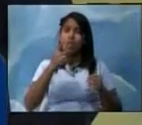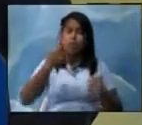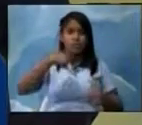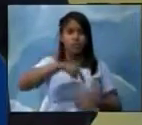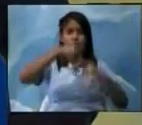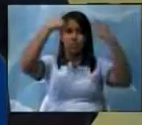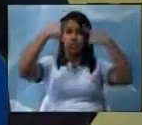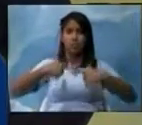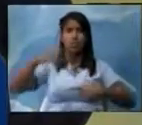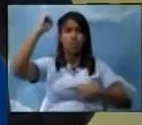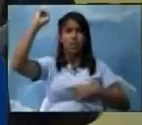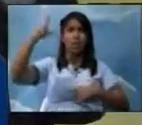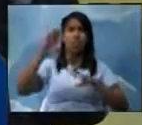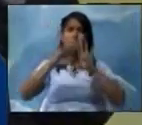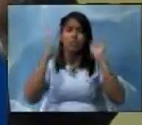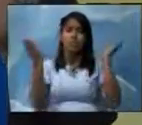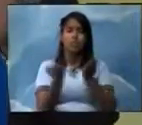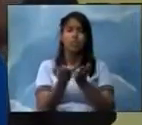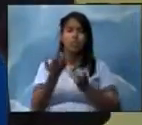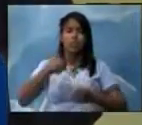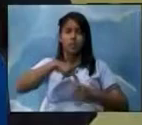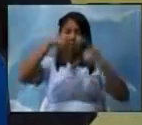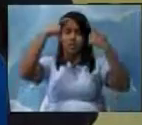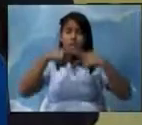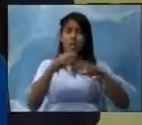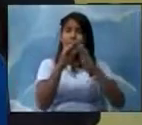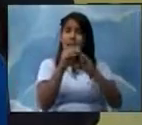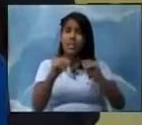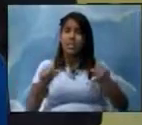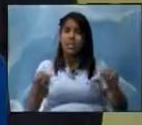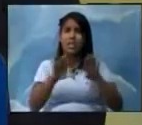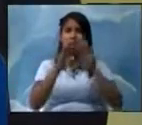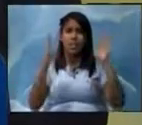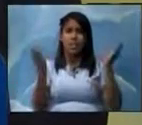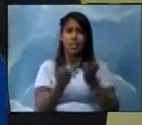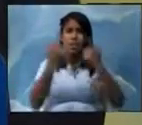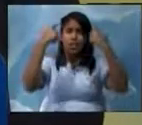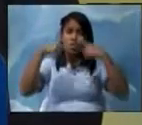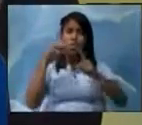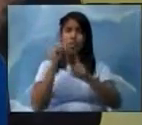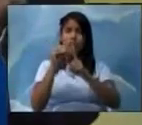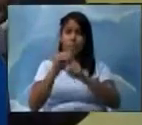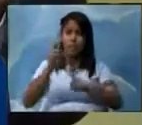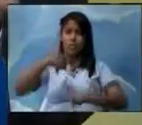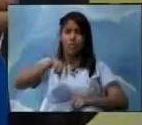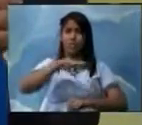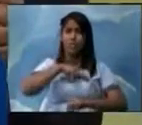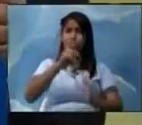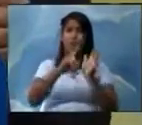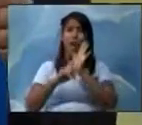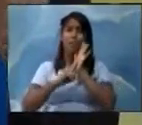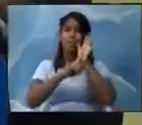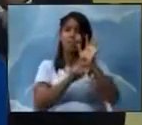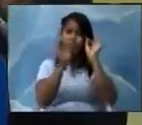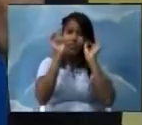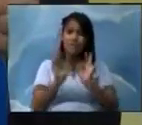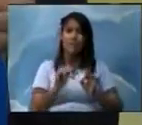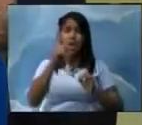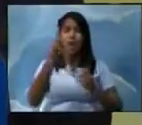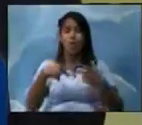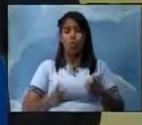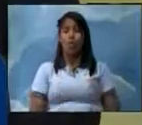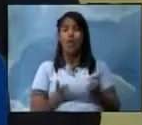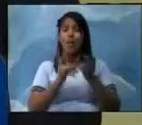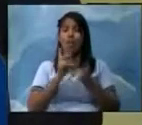sois la luz del mundo vosotros sois la sal de la tierra somos llamados nosotros a preservar aún